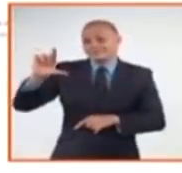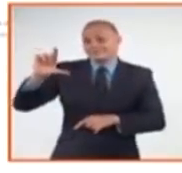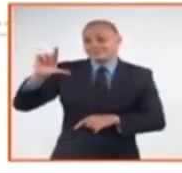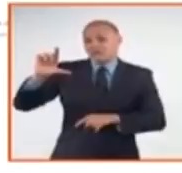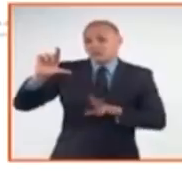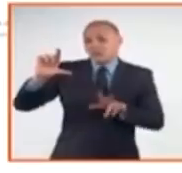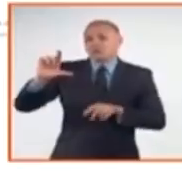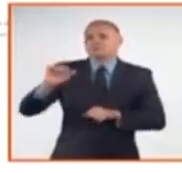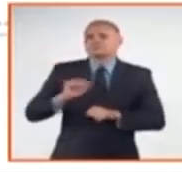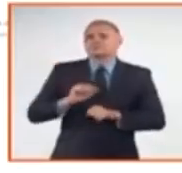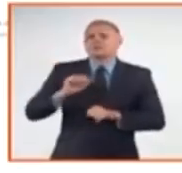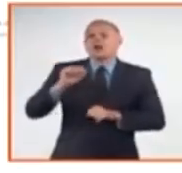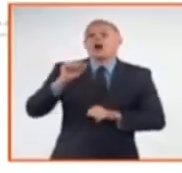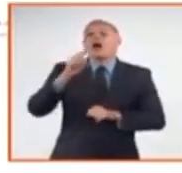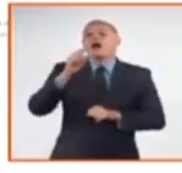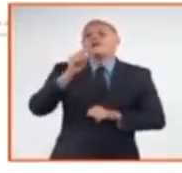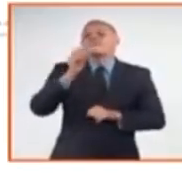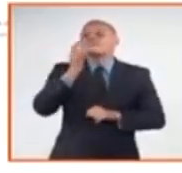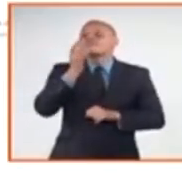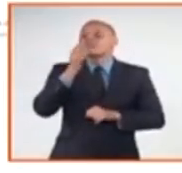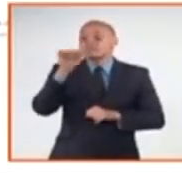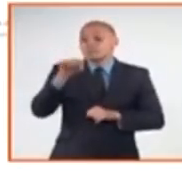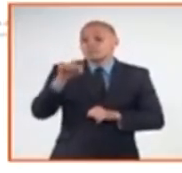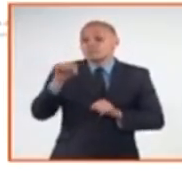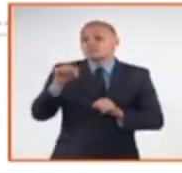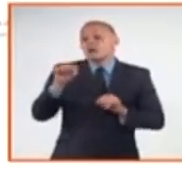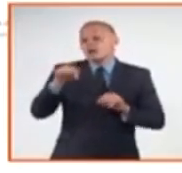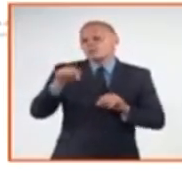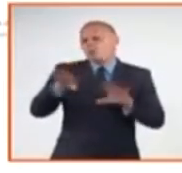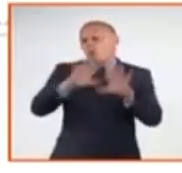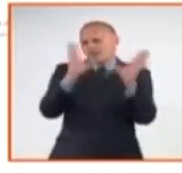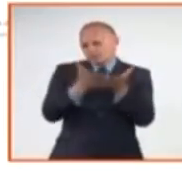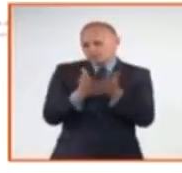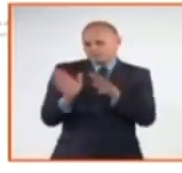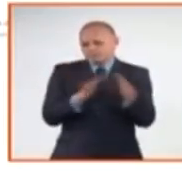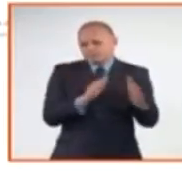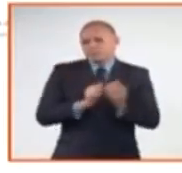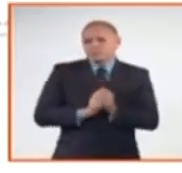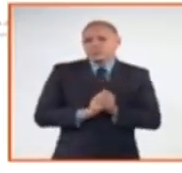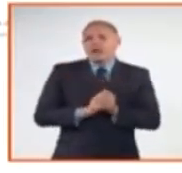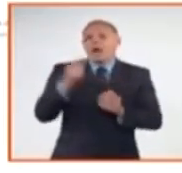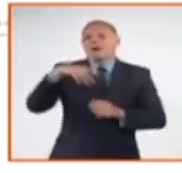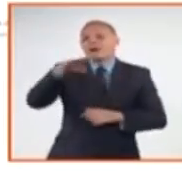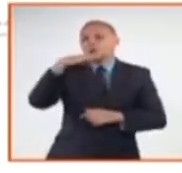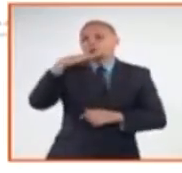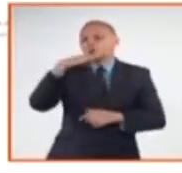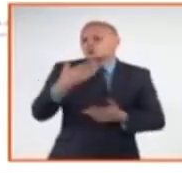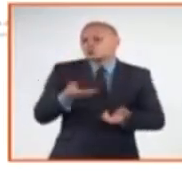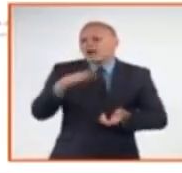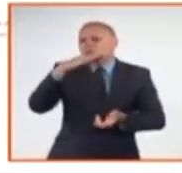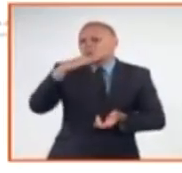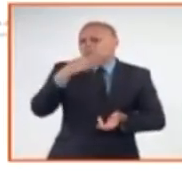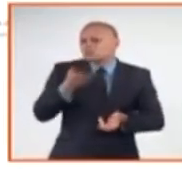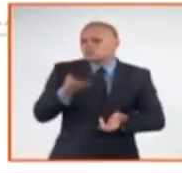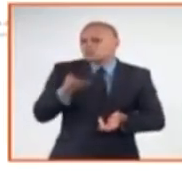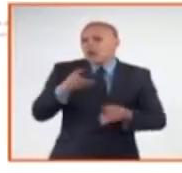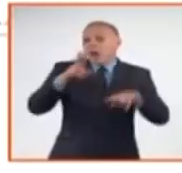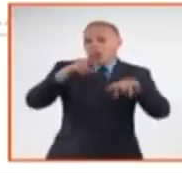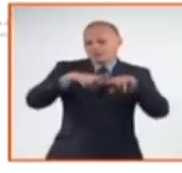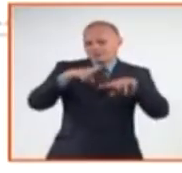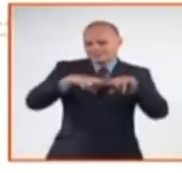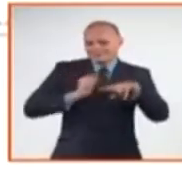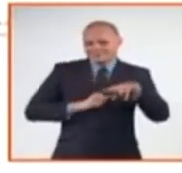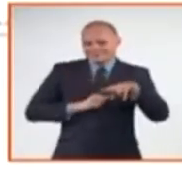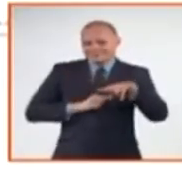vacunación pueden ver que en el mes de mayo la habana tenía un nivel de incidencia superior a la incidencia por mayor pues promedio del